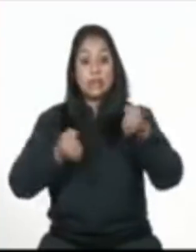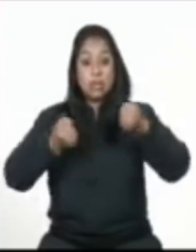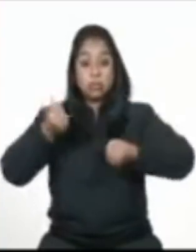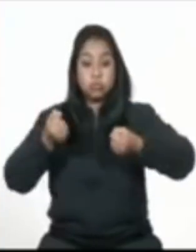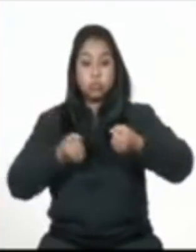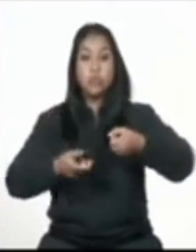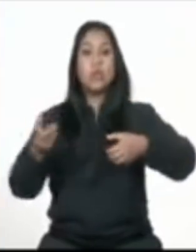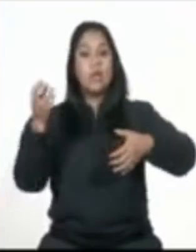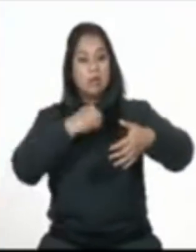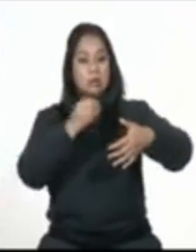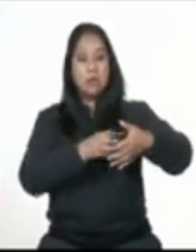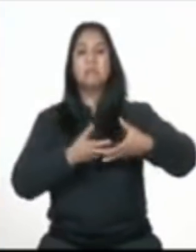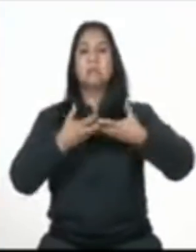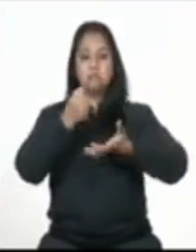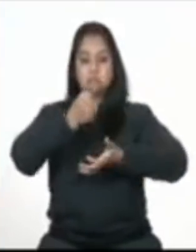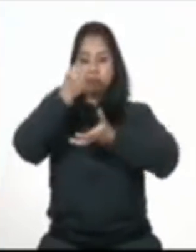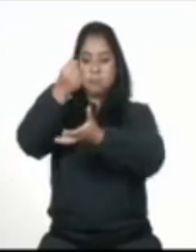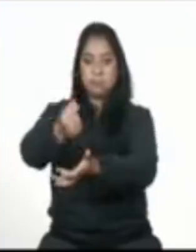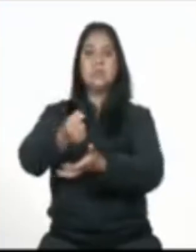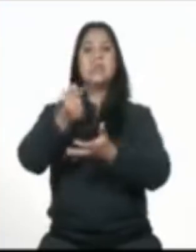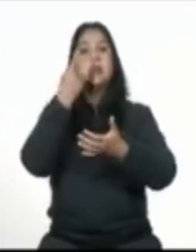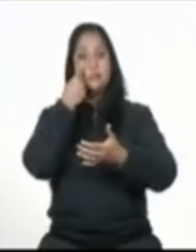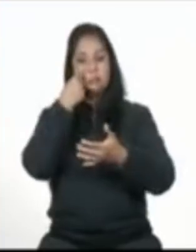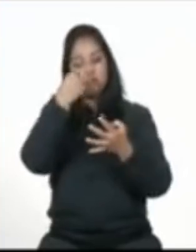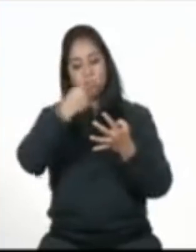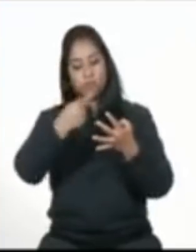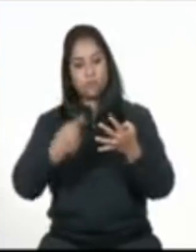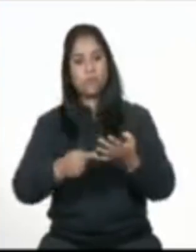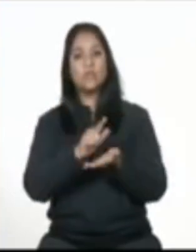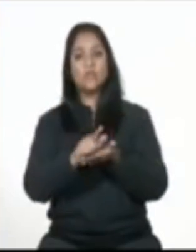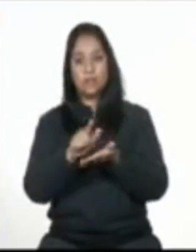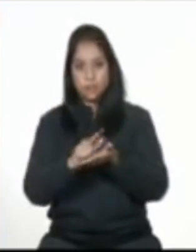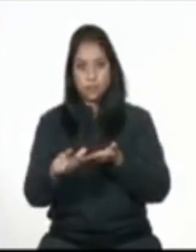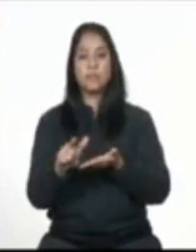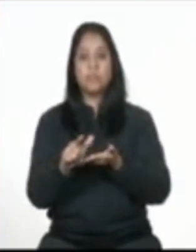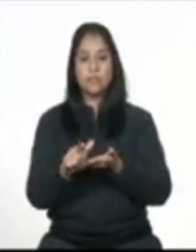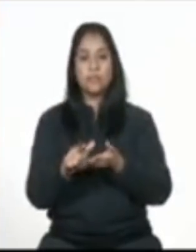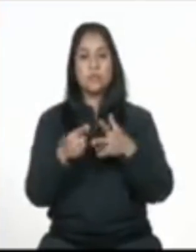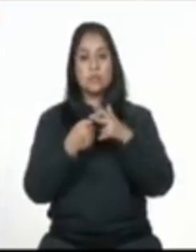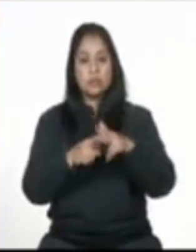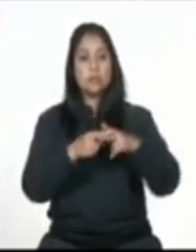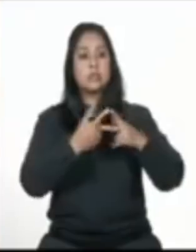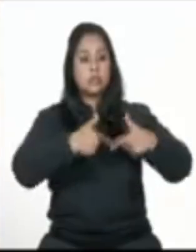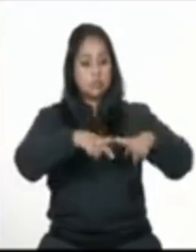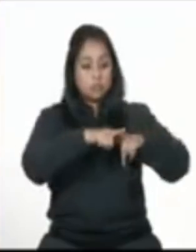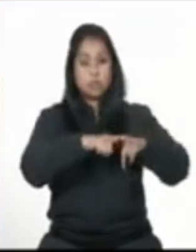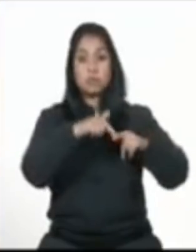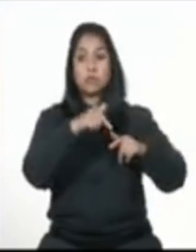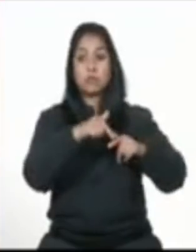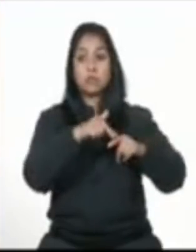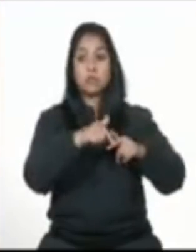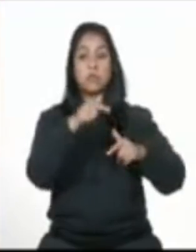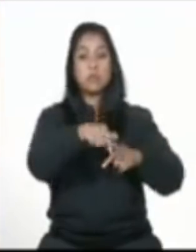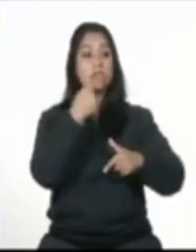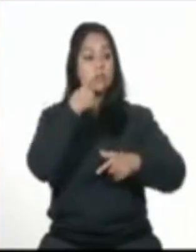productos deberán ser entregados siguiendo los protocolos sanitarios establecidos desde los territorios, los